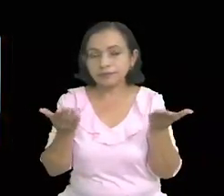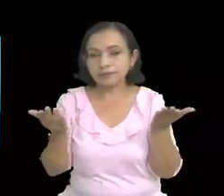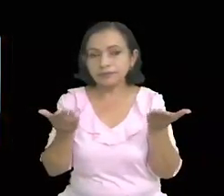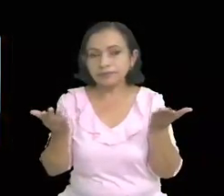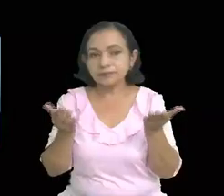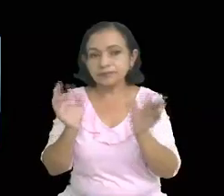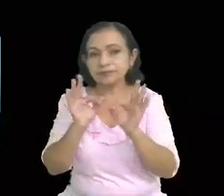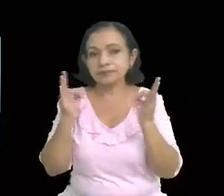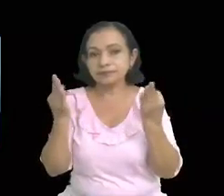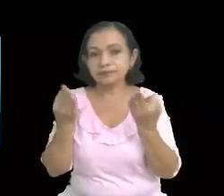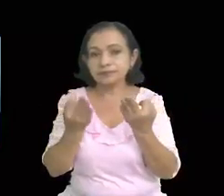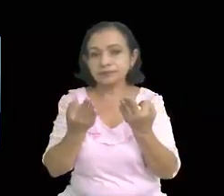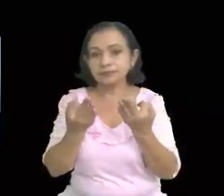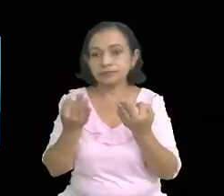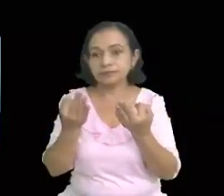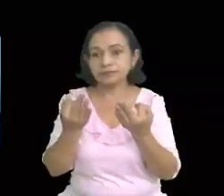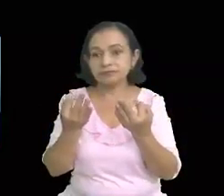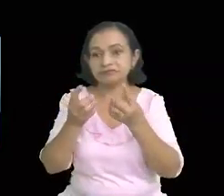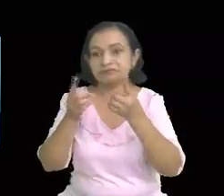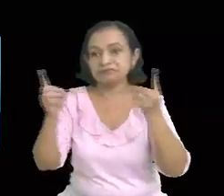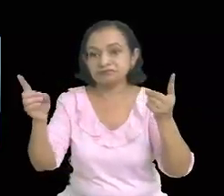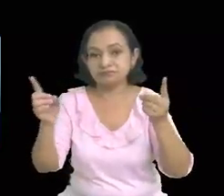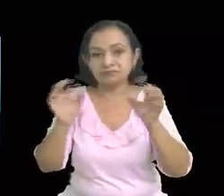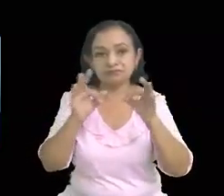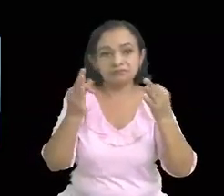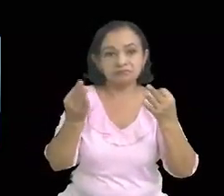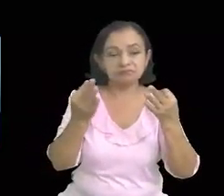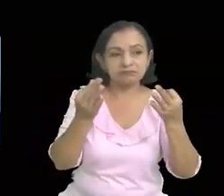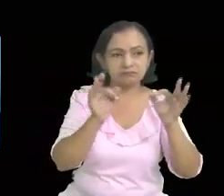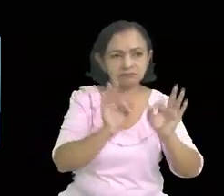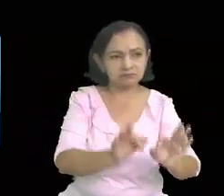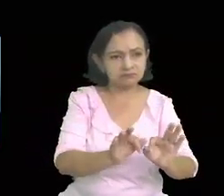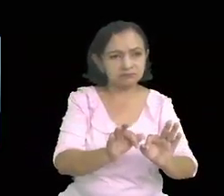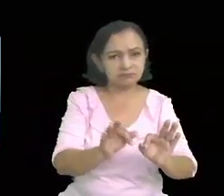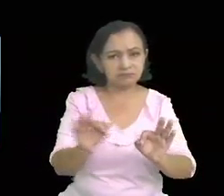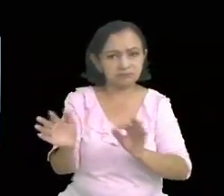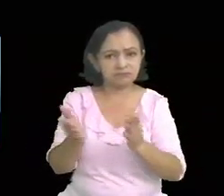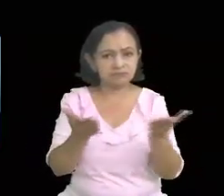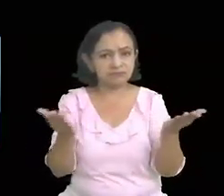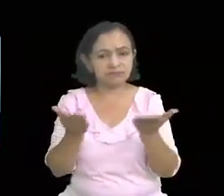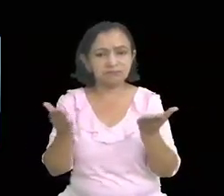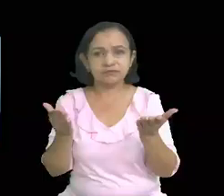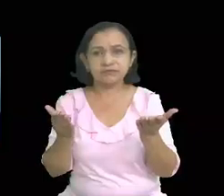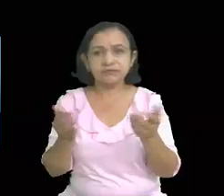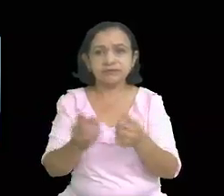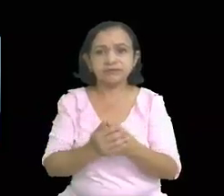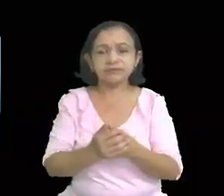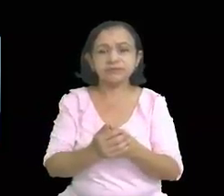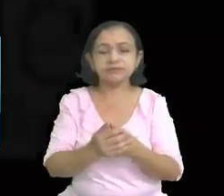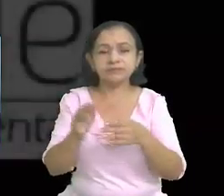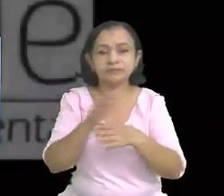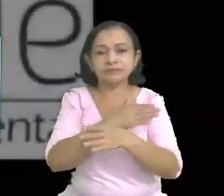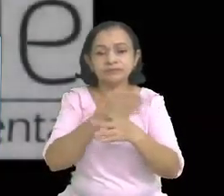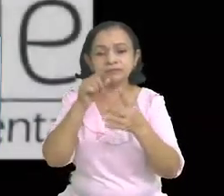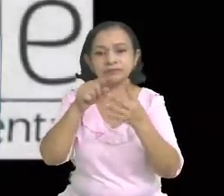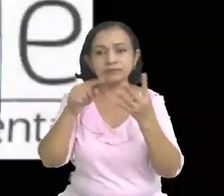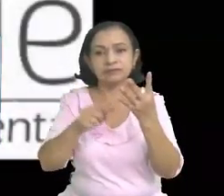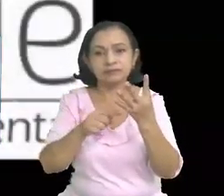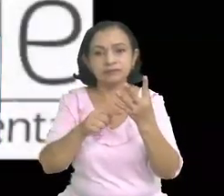la familia disfuncional o quizá sí hay familia funcional, pero tiene esa actitud el muchacho. Hay múltiples factores que pueden